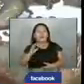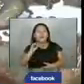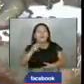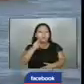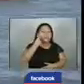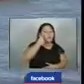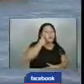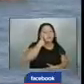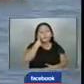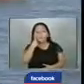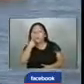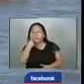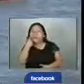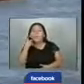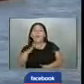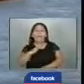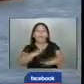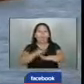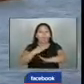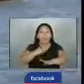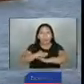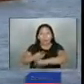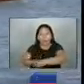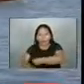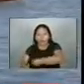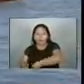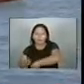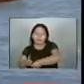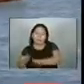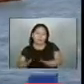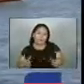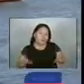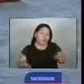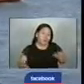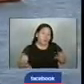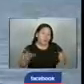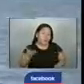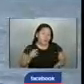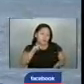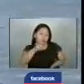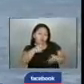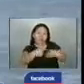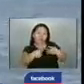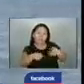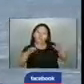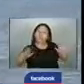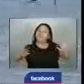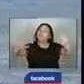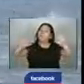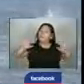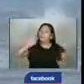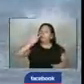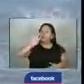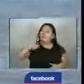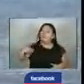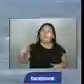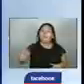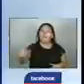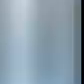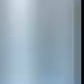mantendrán una vigilancia para evitar el contrabando de camarón marino, lo cual puede ser penado con cuatro años de cárcel.